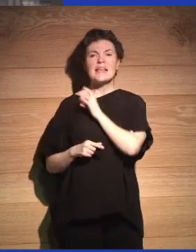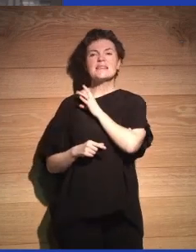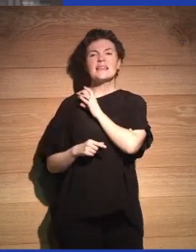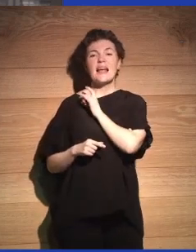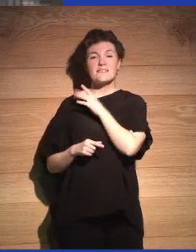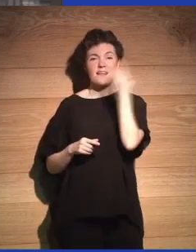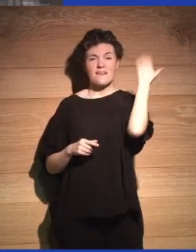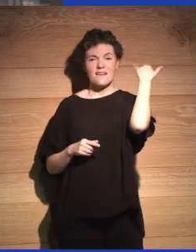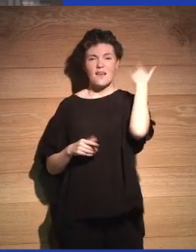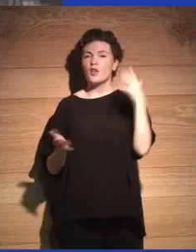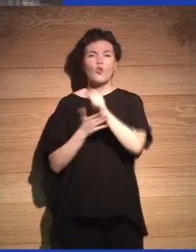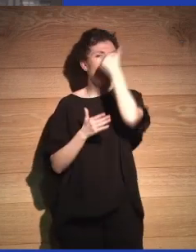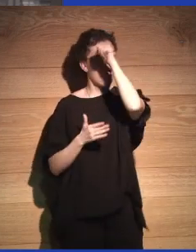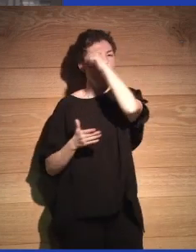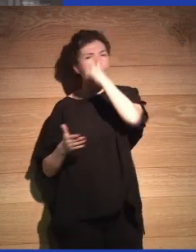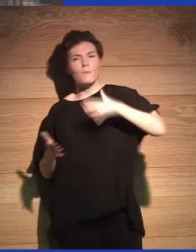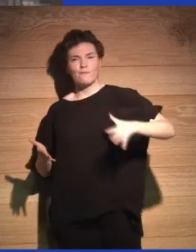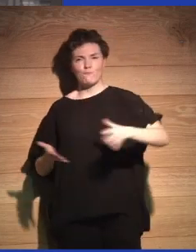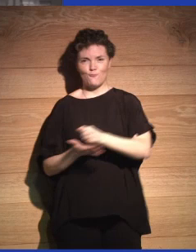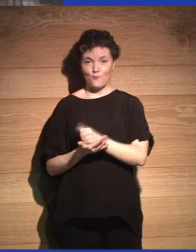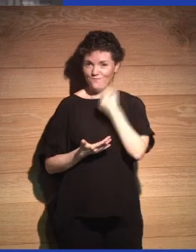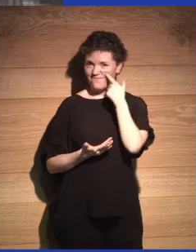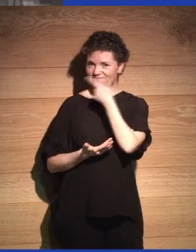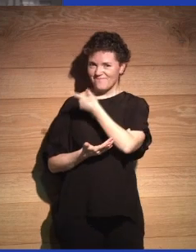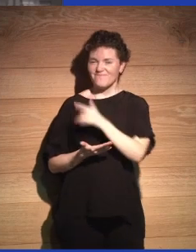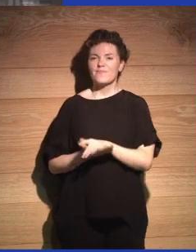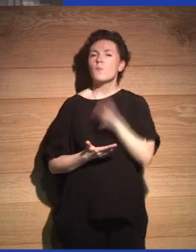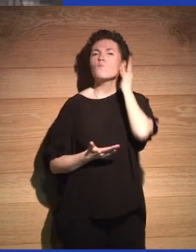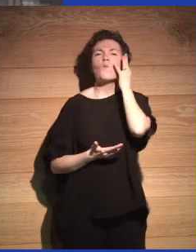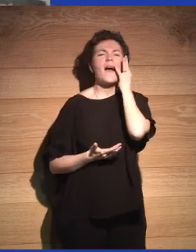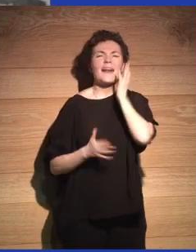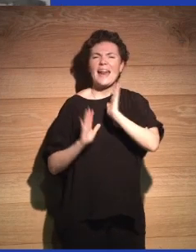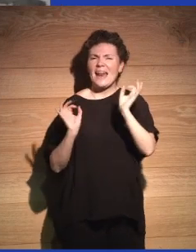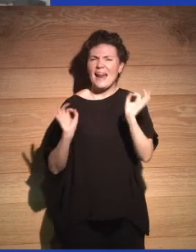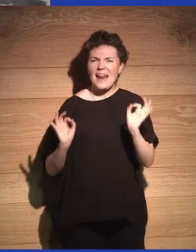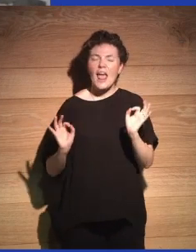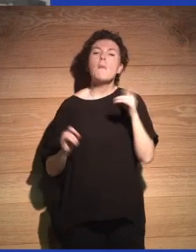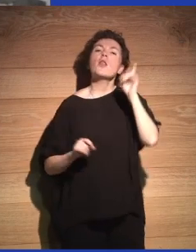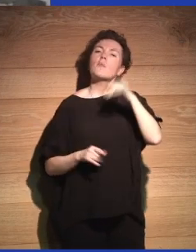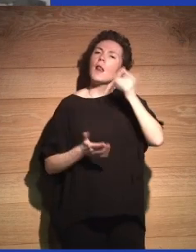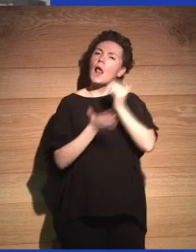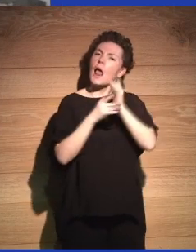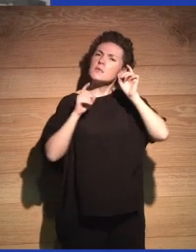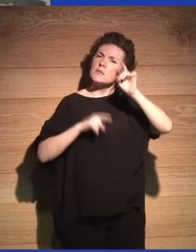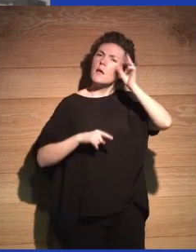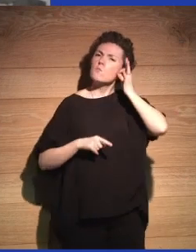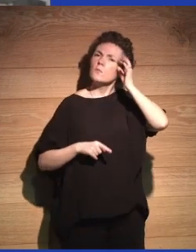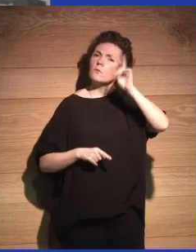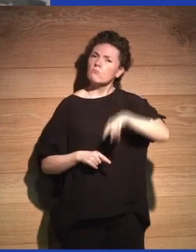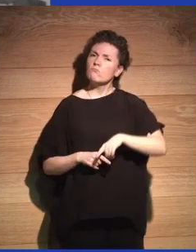sindicalistas de entonces, todos hombres. No había ninguna mujer, pero también daba clases a